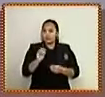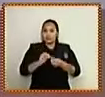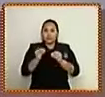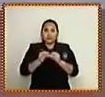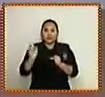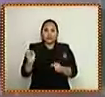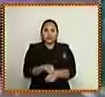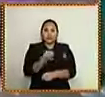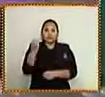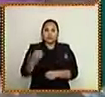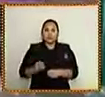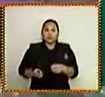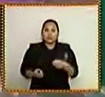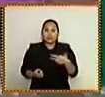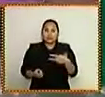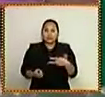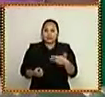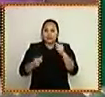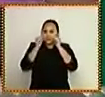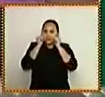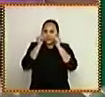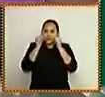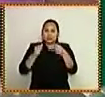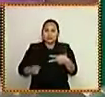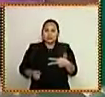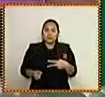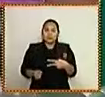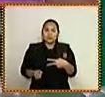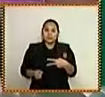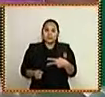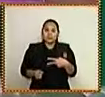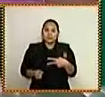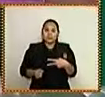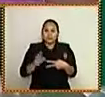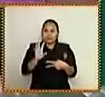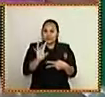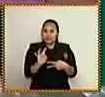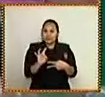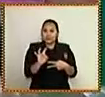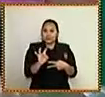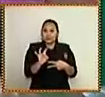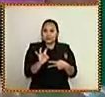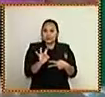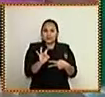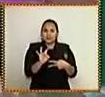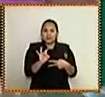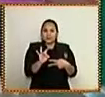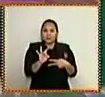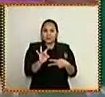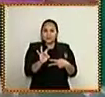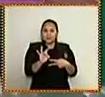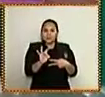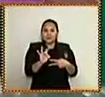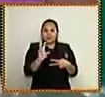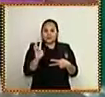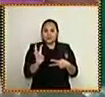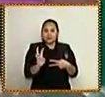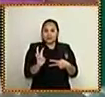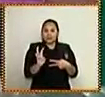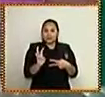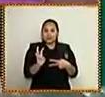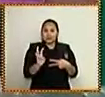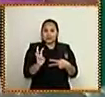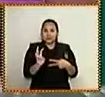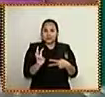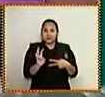el primer número. Atentos con su primer dígito, y este es el 8, segundo dígito. 6, segundo,